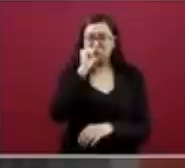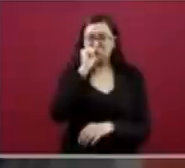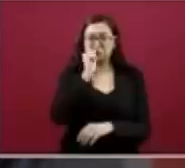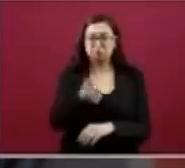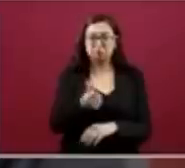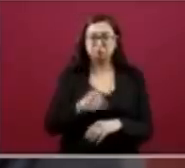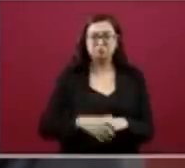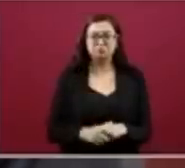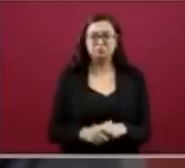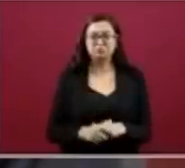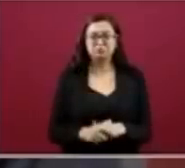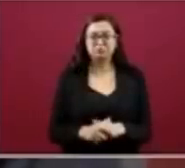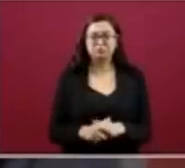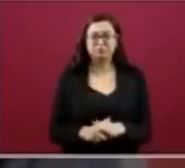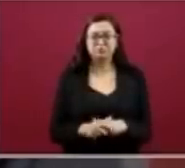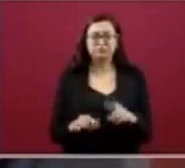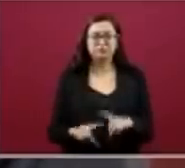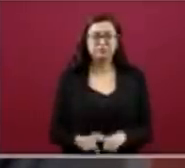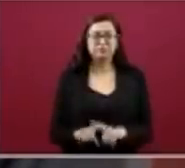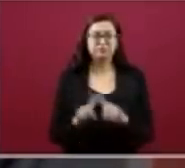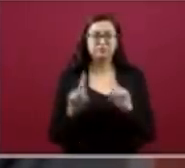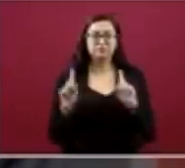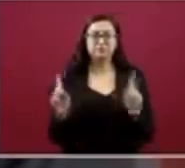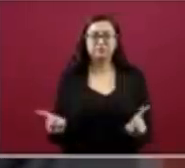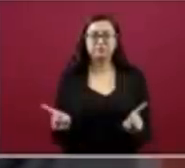cuando había una mención era